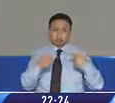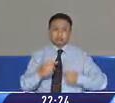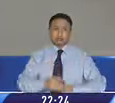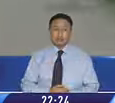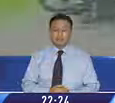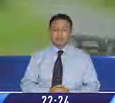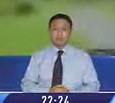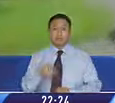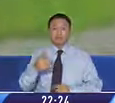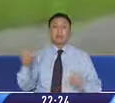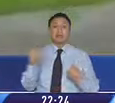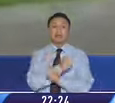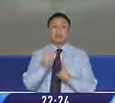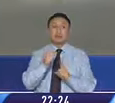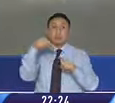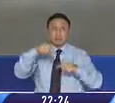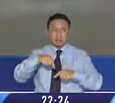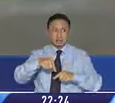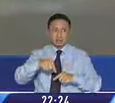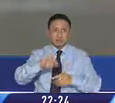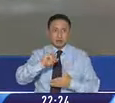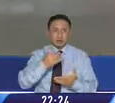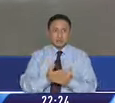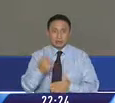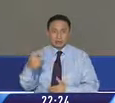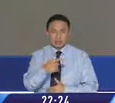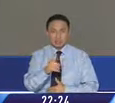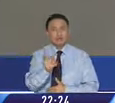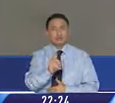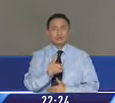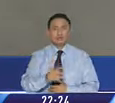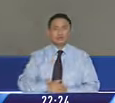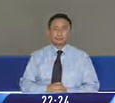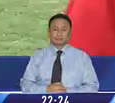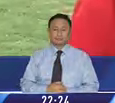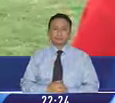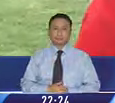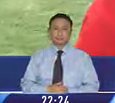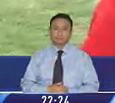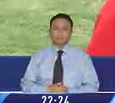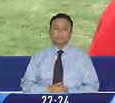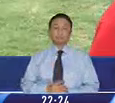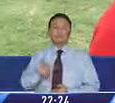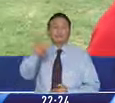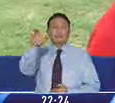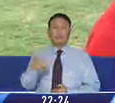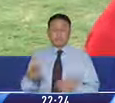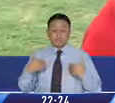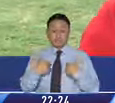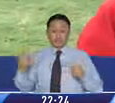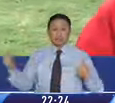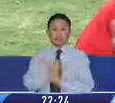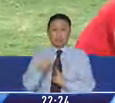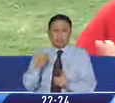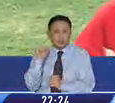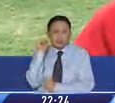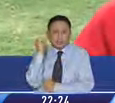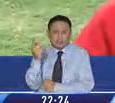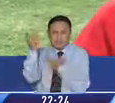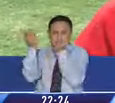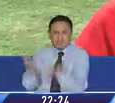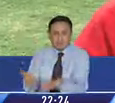El maltrato animal es algo que no se justifica, mencionaron algunos ciudadanos. Una persona que maltrate a un perro, yo no entiendo la